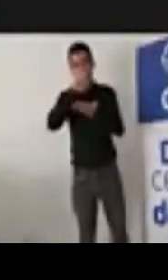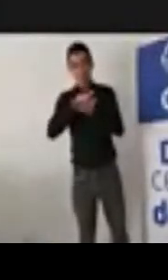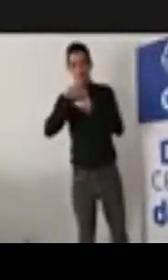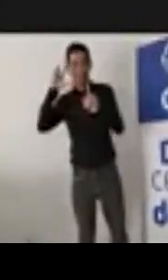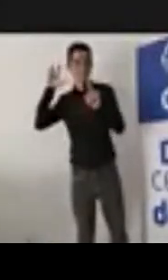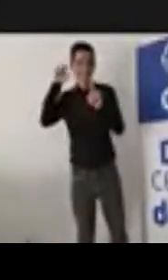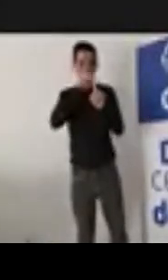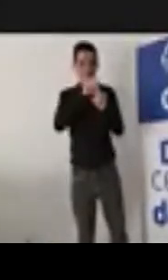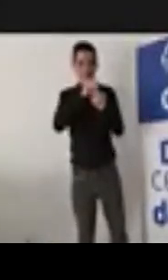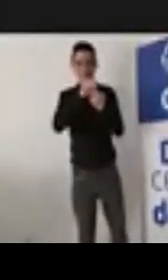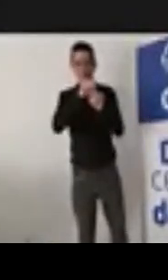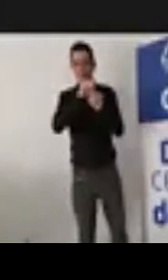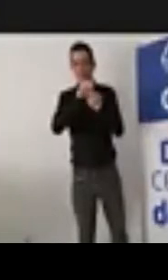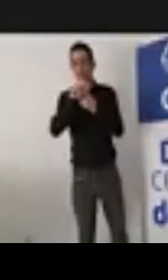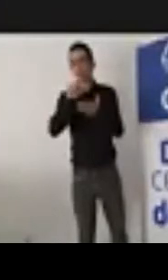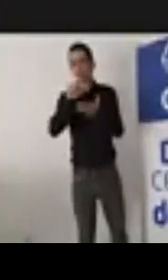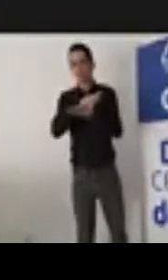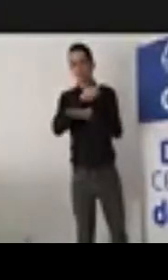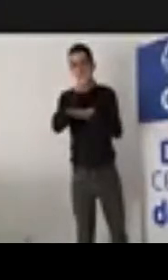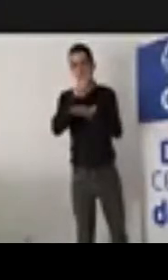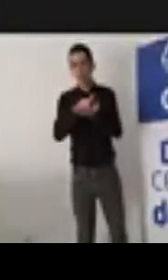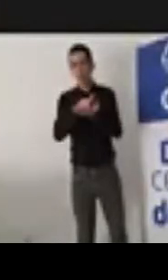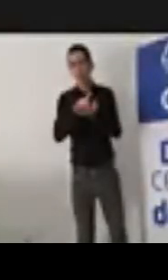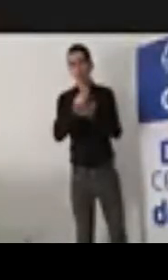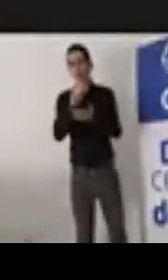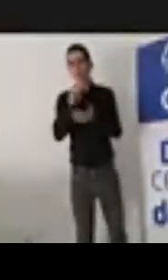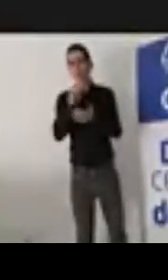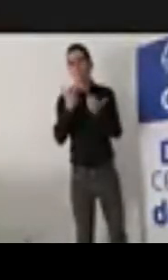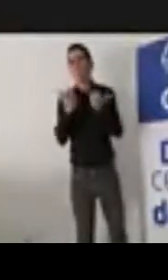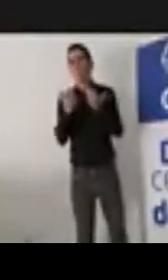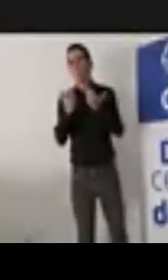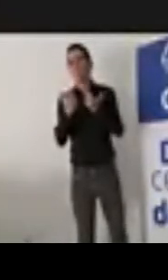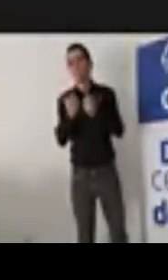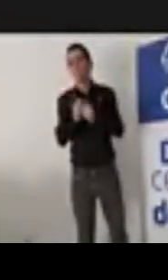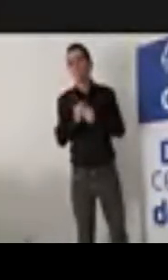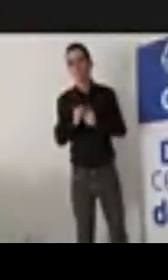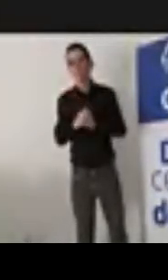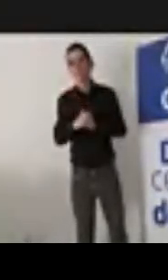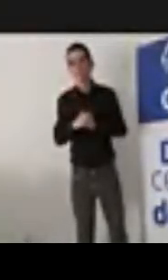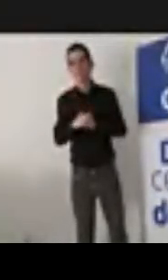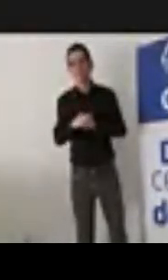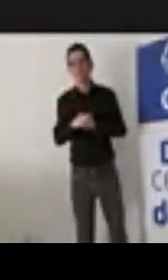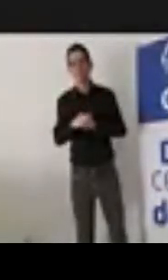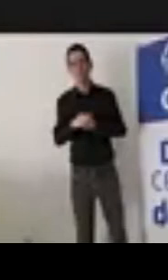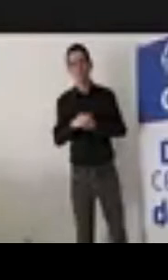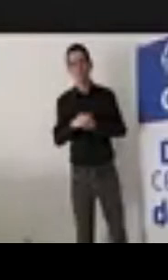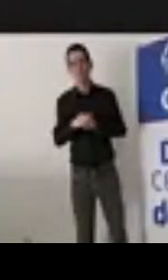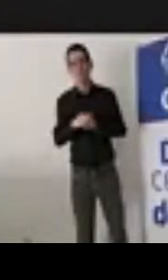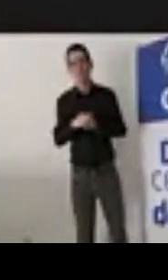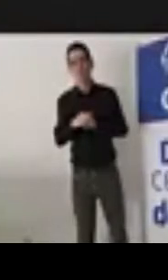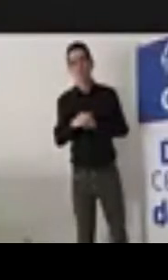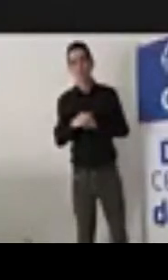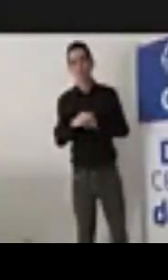Ley Estatutaria de Ciudadanía Juvenil, se crea en nuestro país un mecanismo de participación y